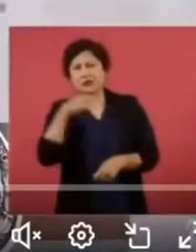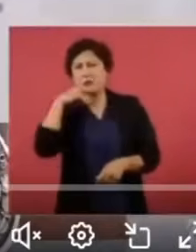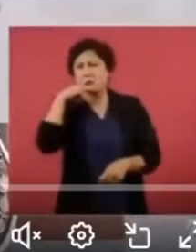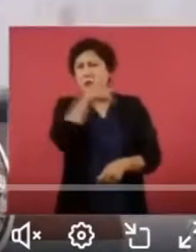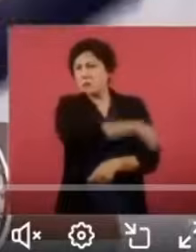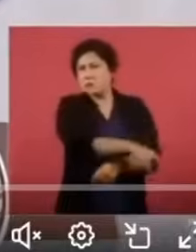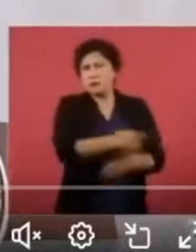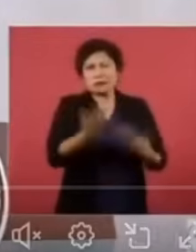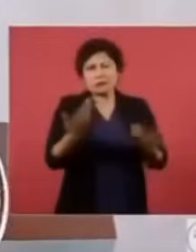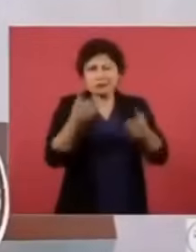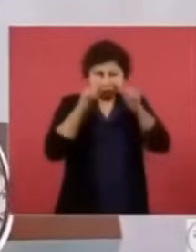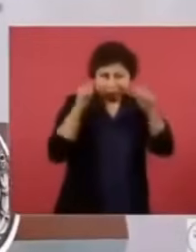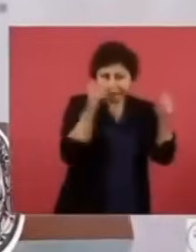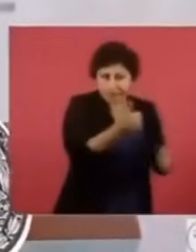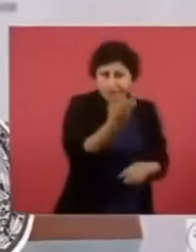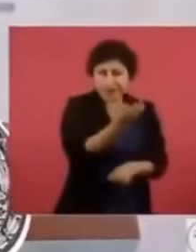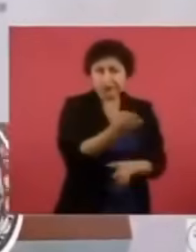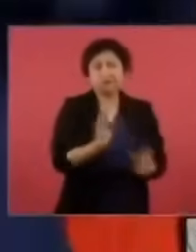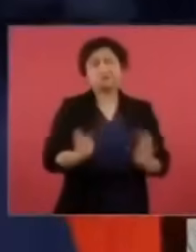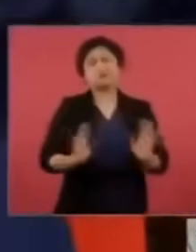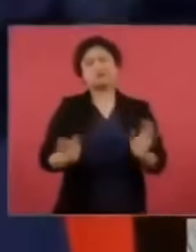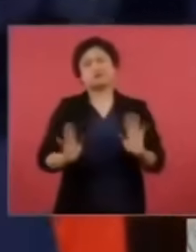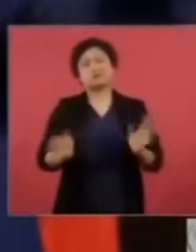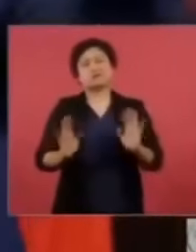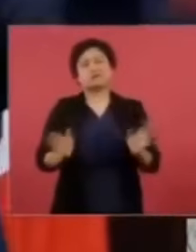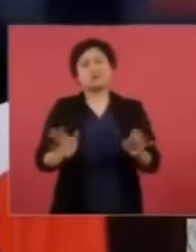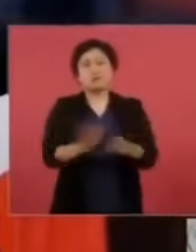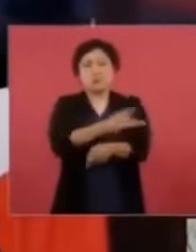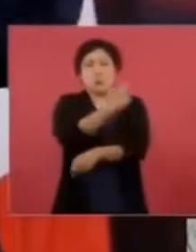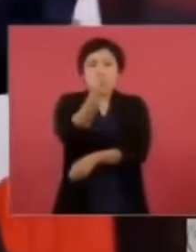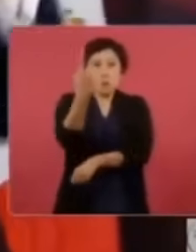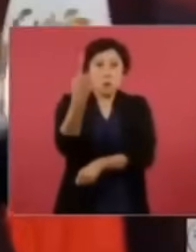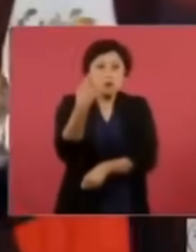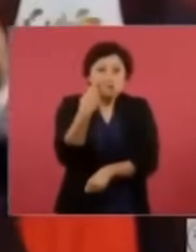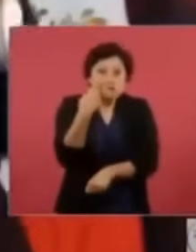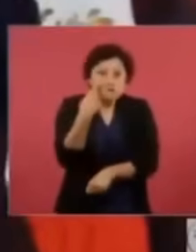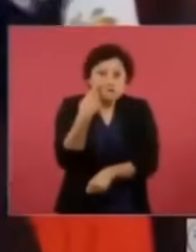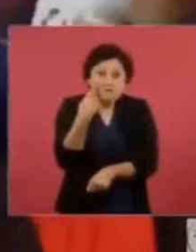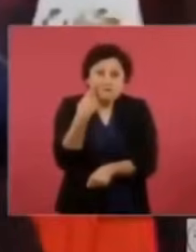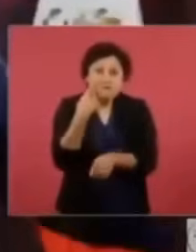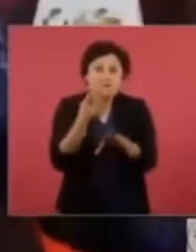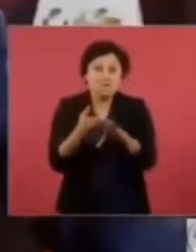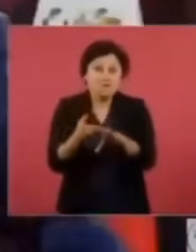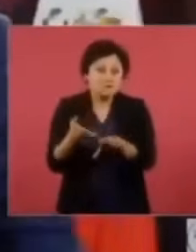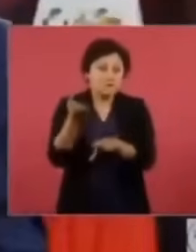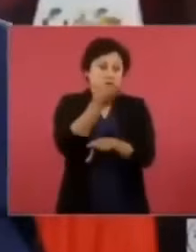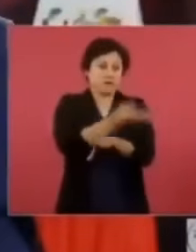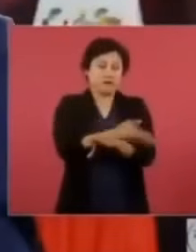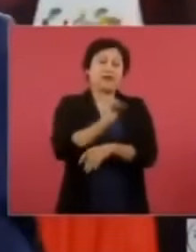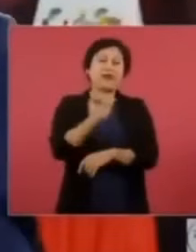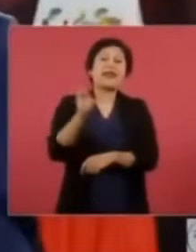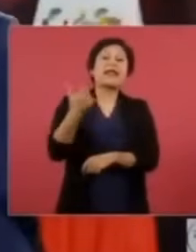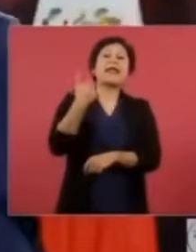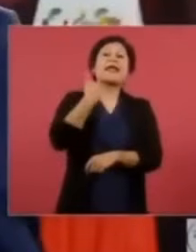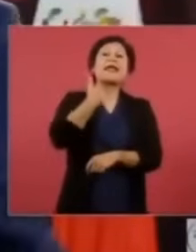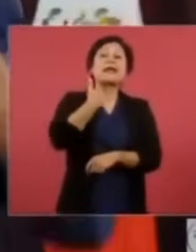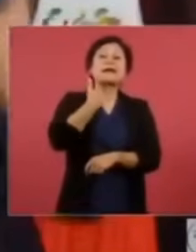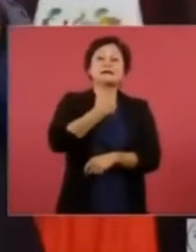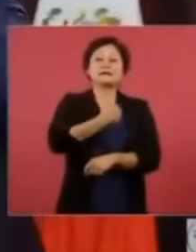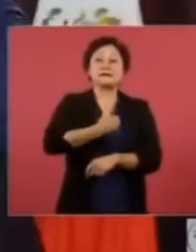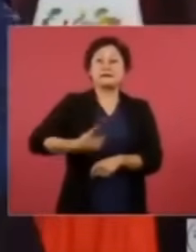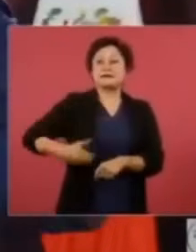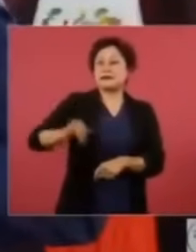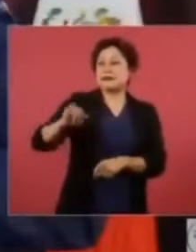sí nos ven por encima del hombro y todavía desde aquellos camionetes de lujo